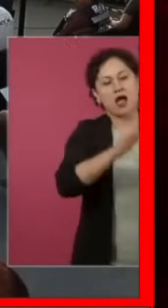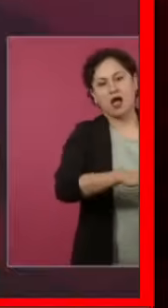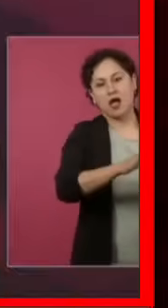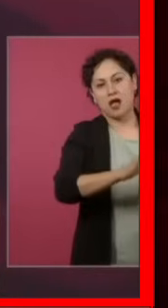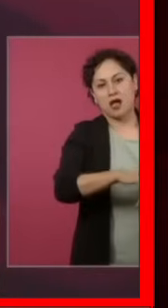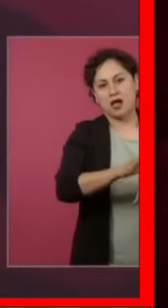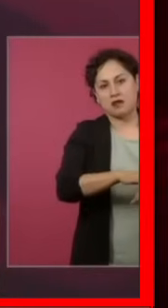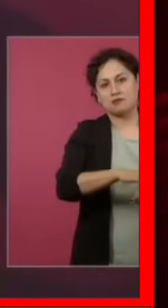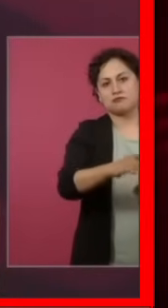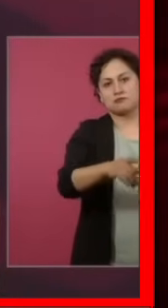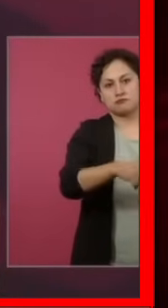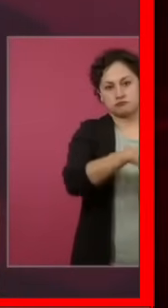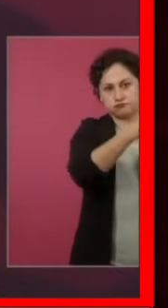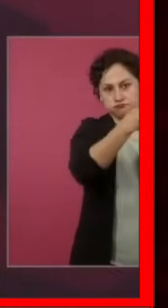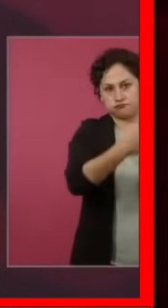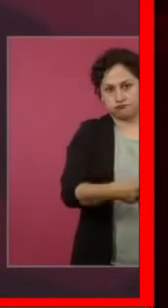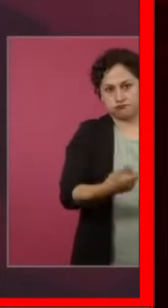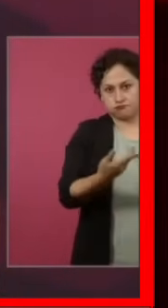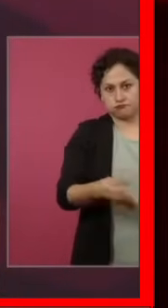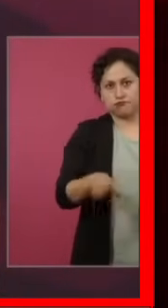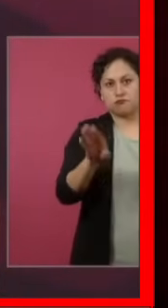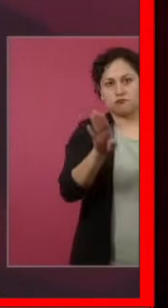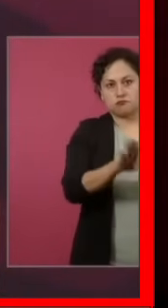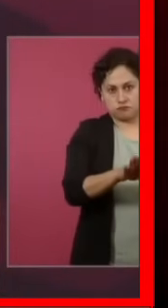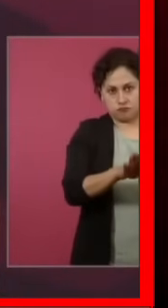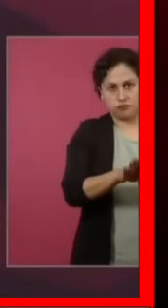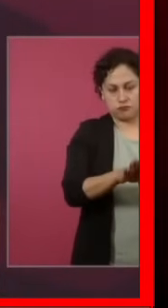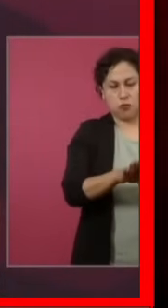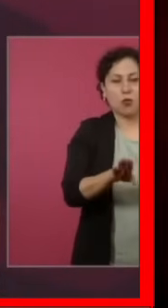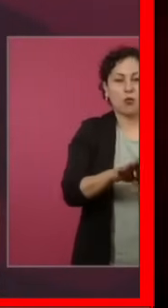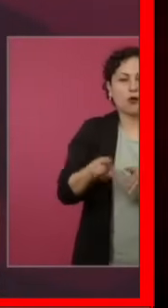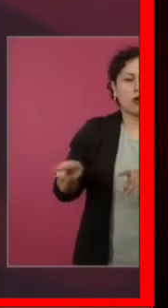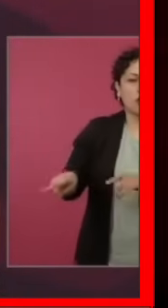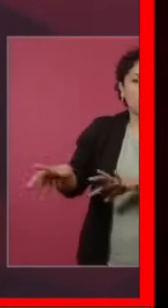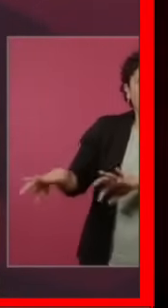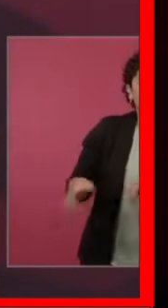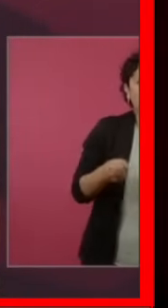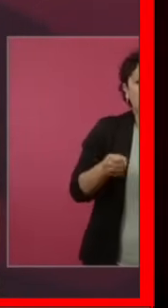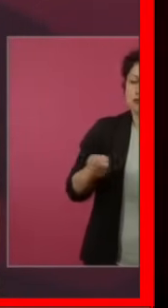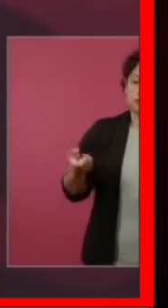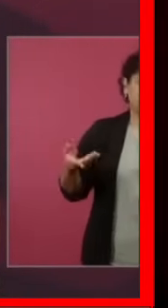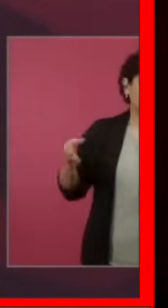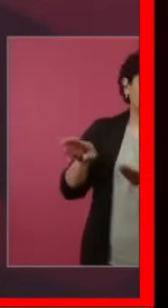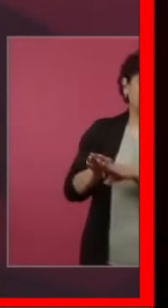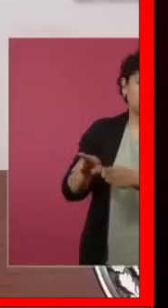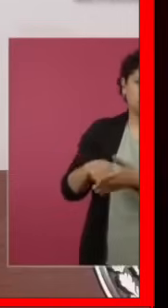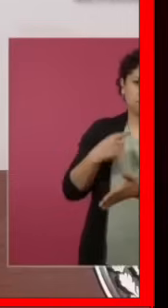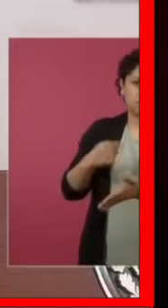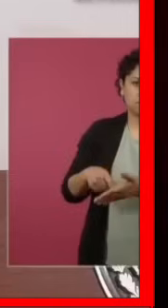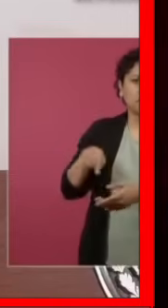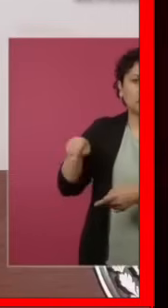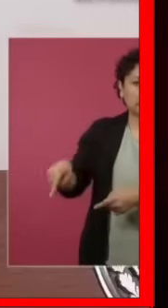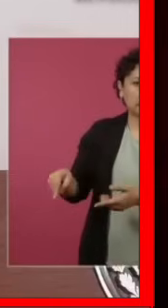Ya lleva el banco como 2 o 3 años clausurado.